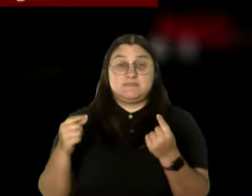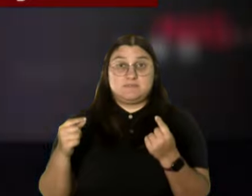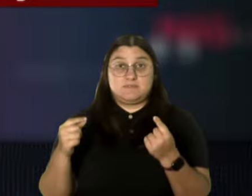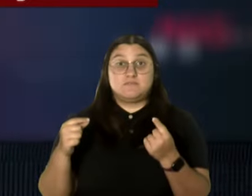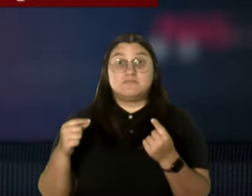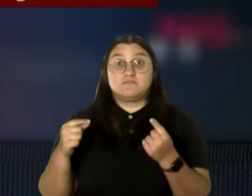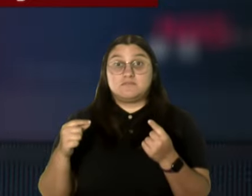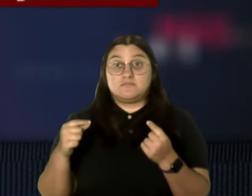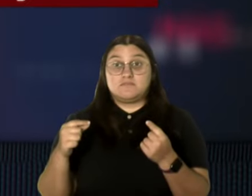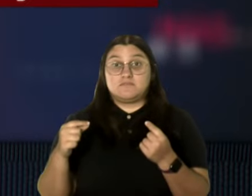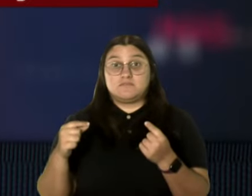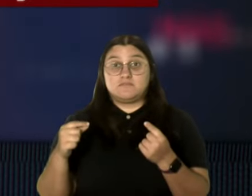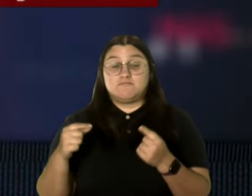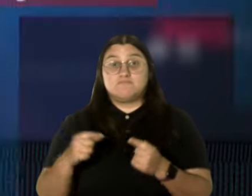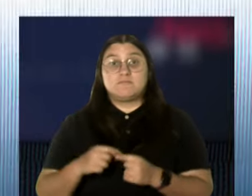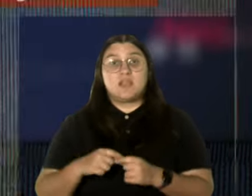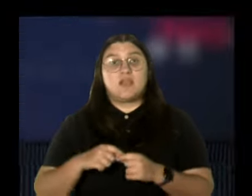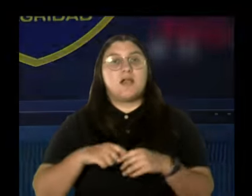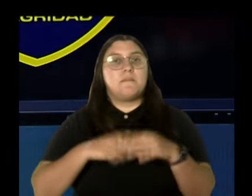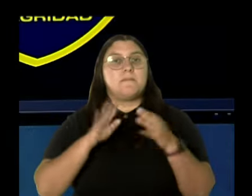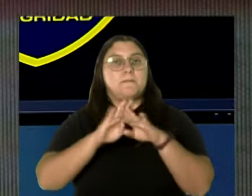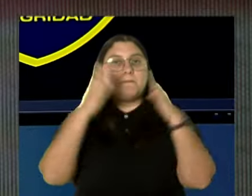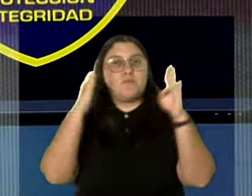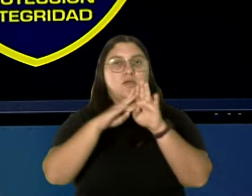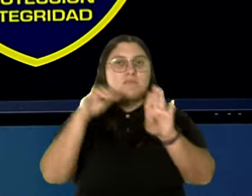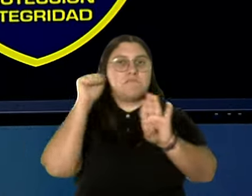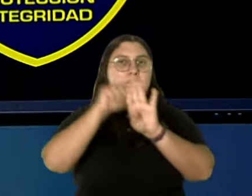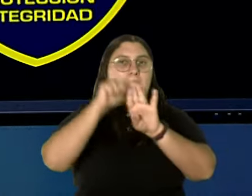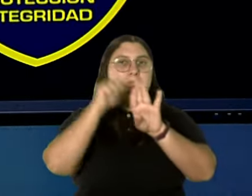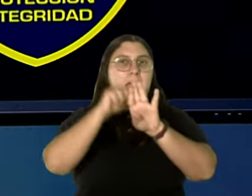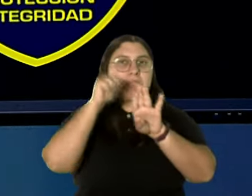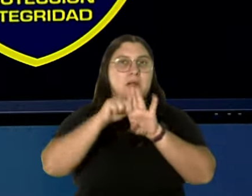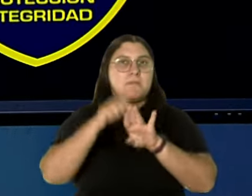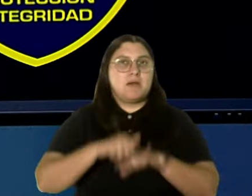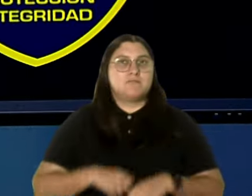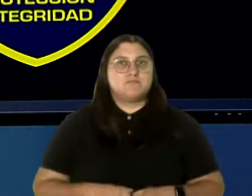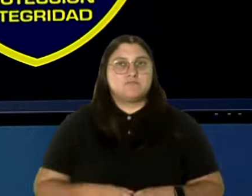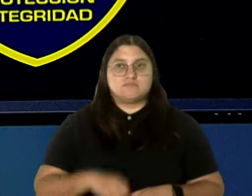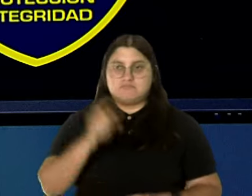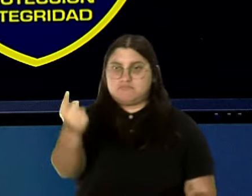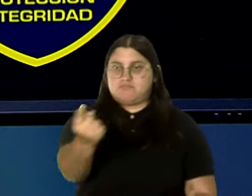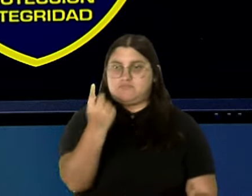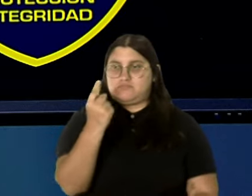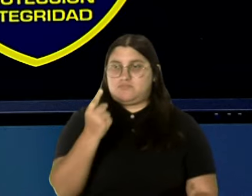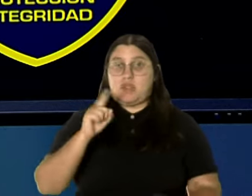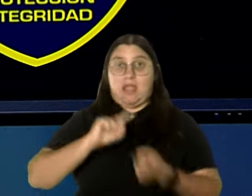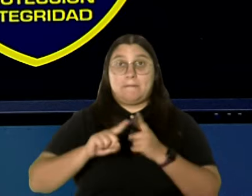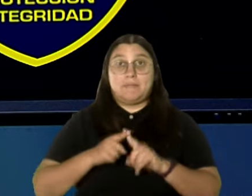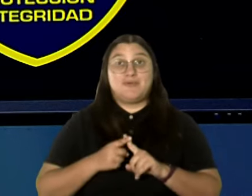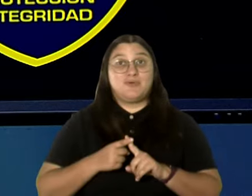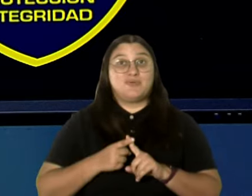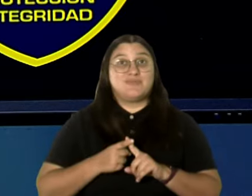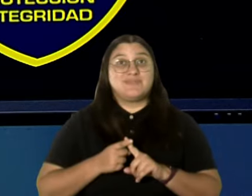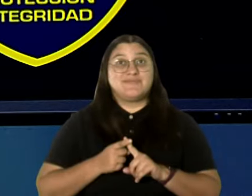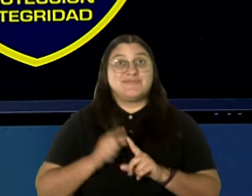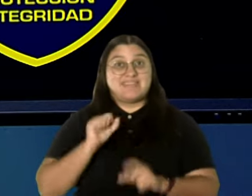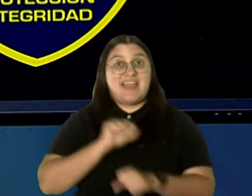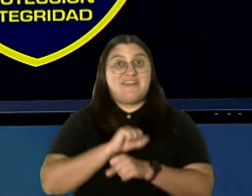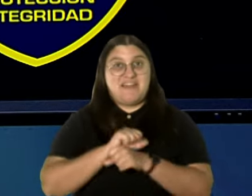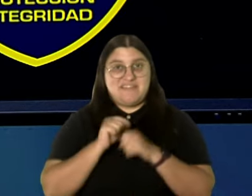mire, tocó la puerta de uno de los apartamentos y salió uno de sus amigos, que de hecho trabajaba con